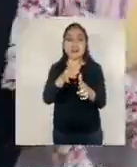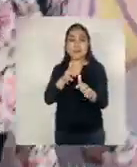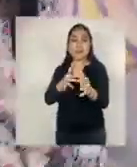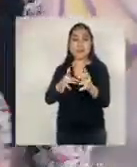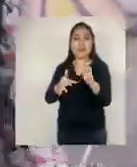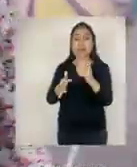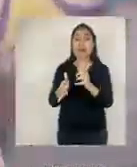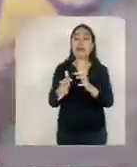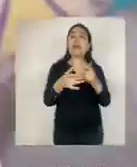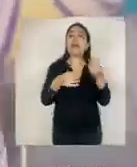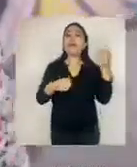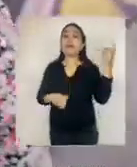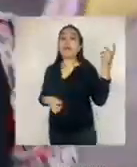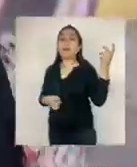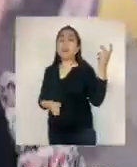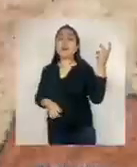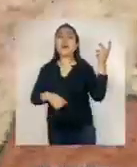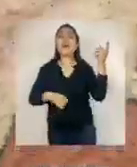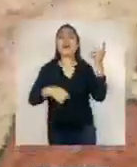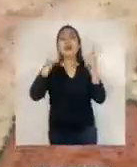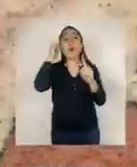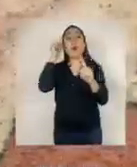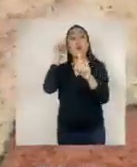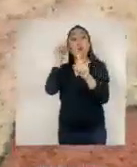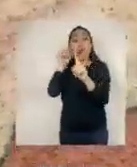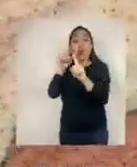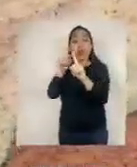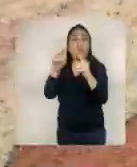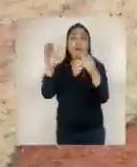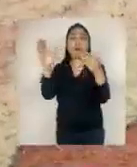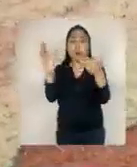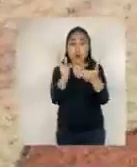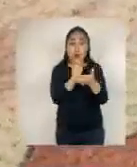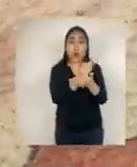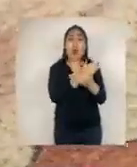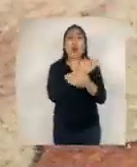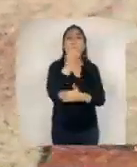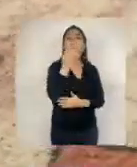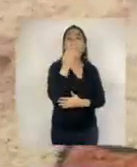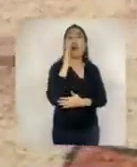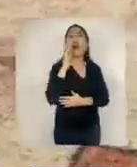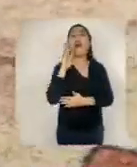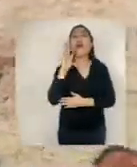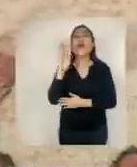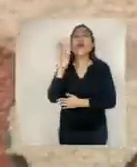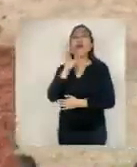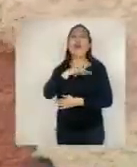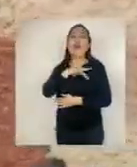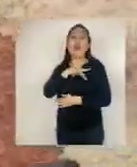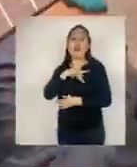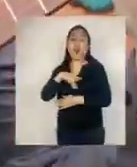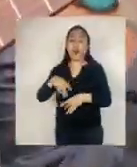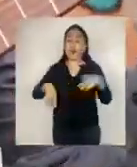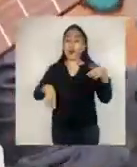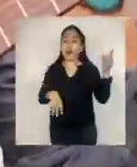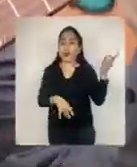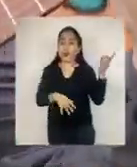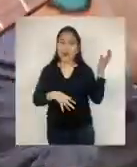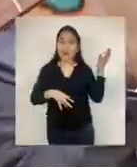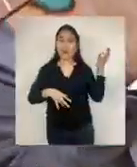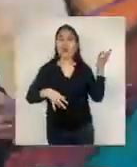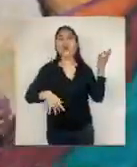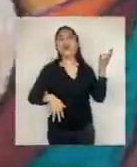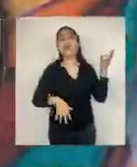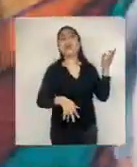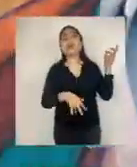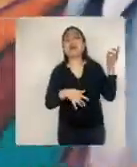de la apruebo no tiene límites. Marcela Guzmán, a los del rechazo no se les ocurre nada bueno, por eso atacan. Lilian Marte dice, el